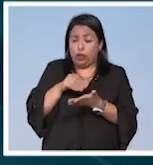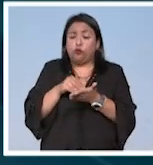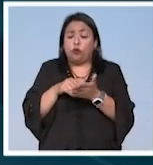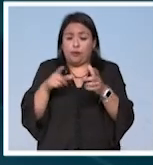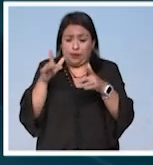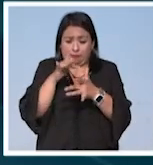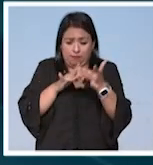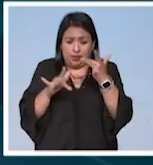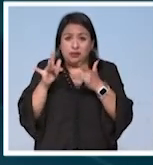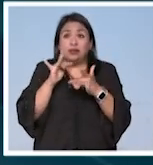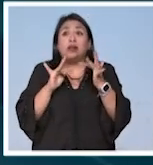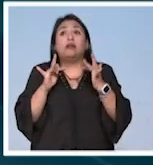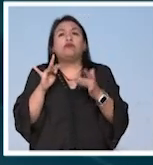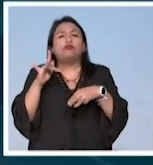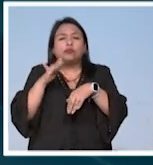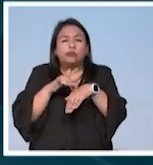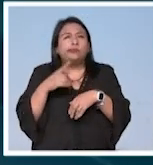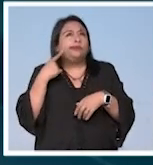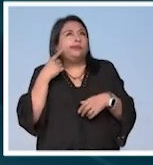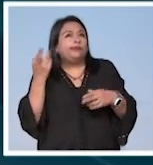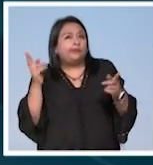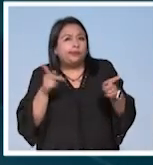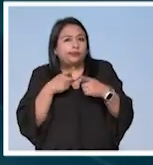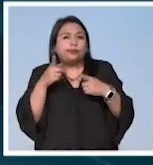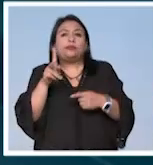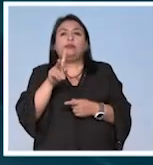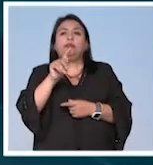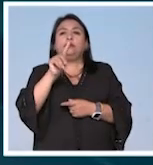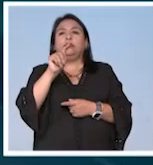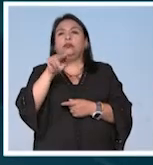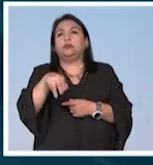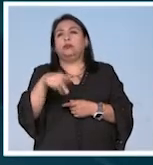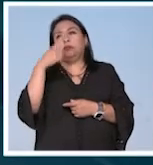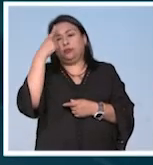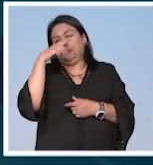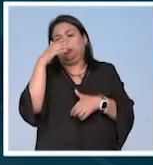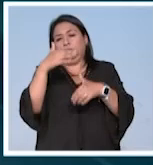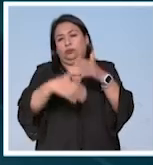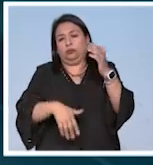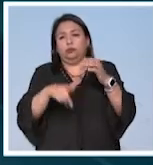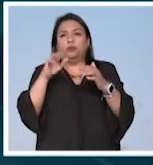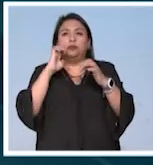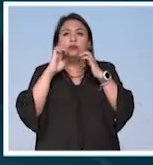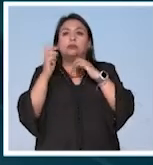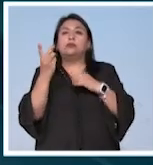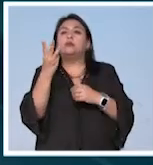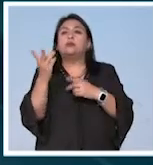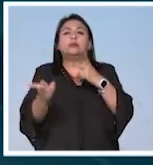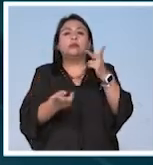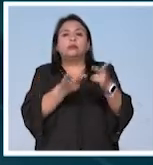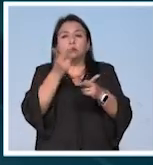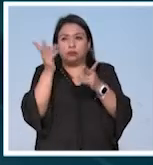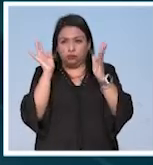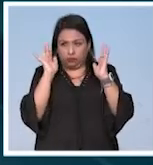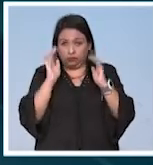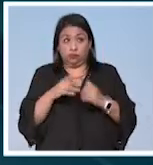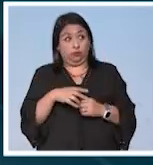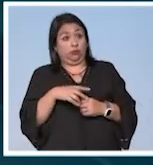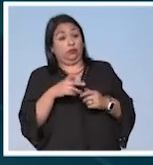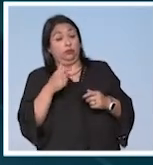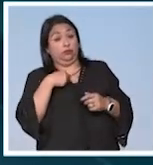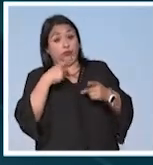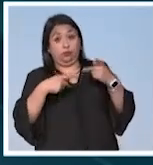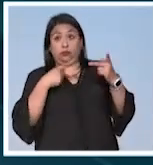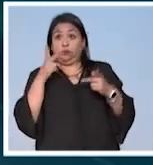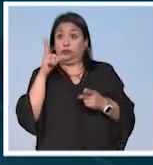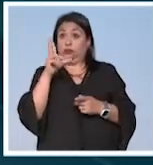físicos tocarlos tenerlos y disfrutarlos Valentín tengo para despedir estea entrevista tres preguntas que te voy hacer Caray